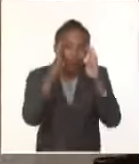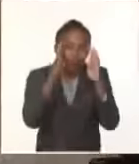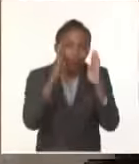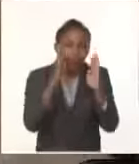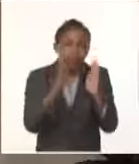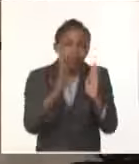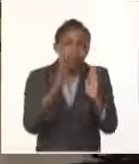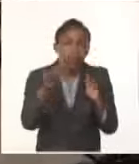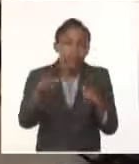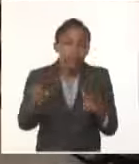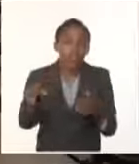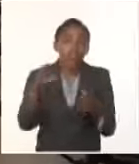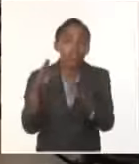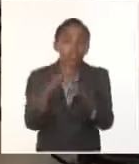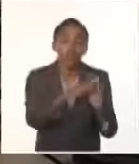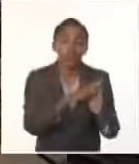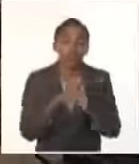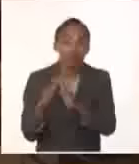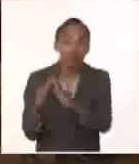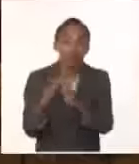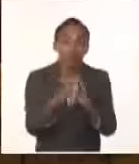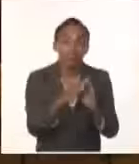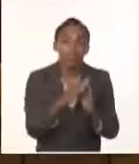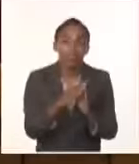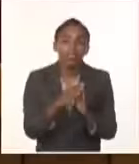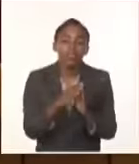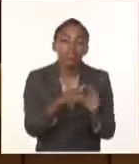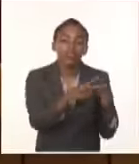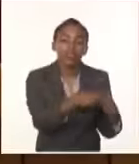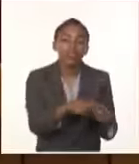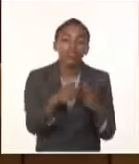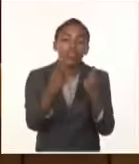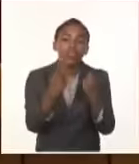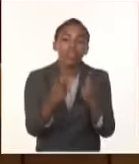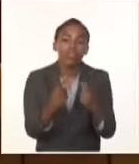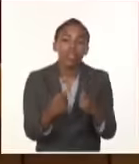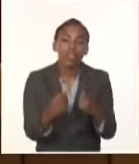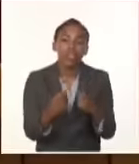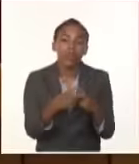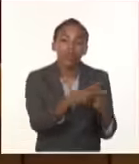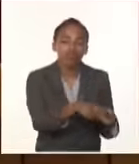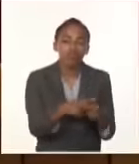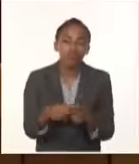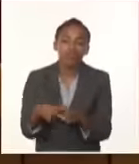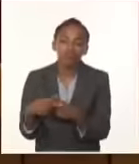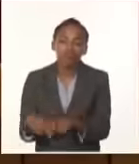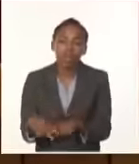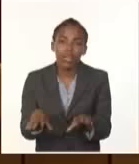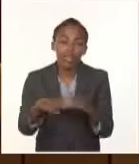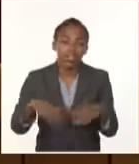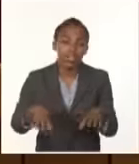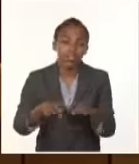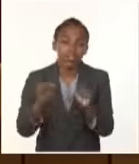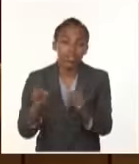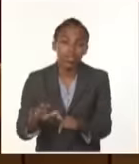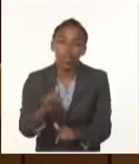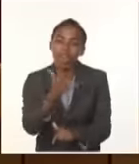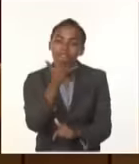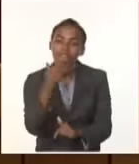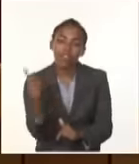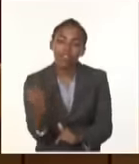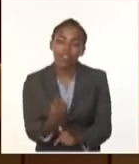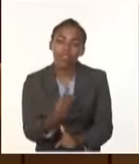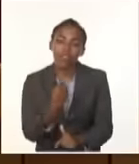nuestras comunidades los antídotos necesarios para contrarrestar el veneno individualista que hoy vemos asociado a